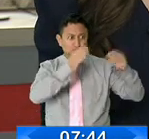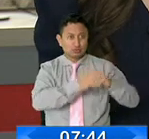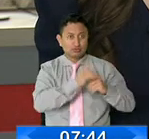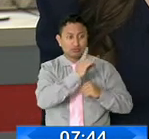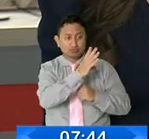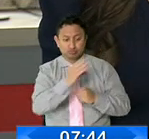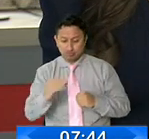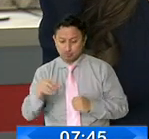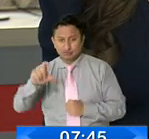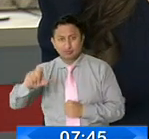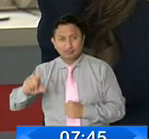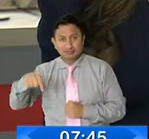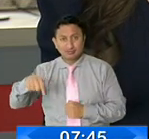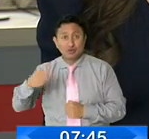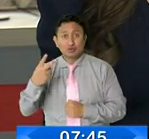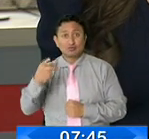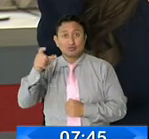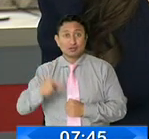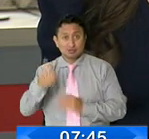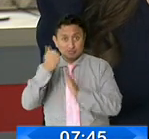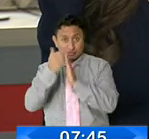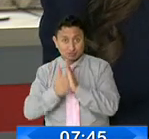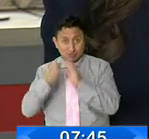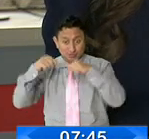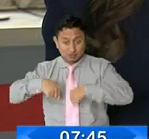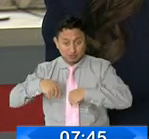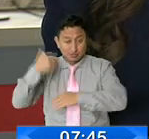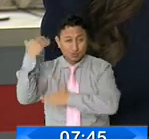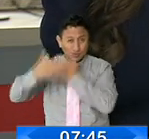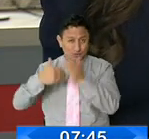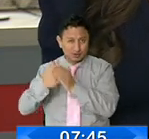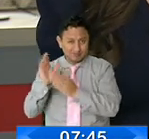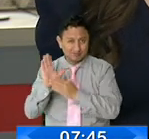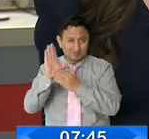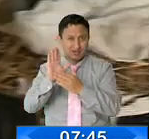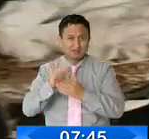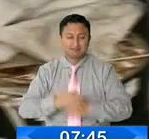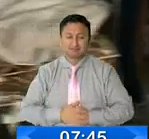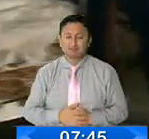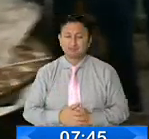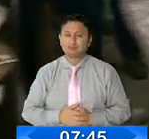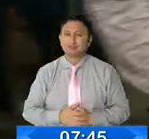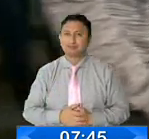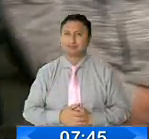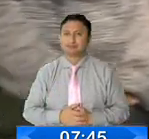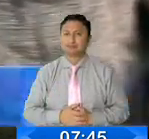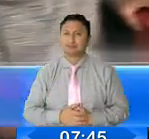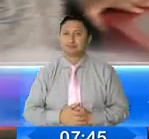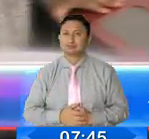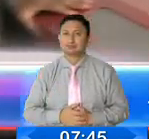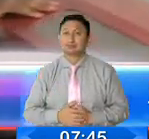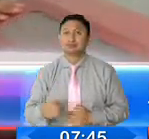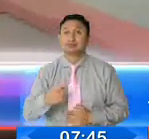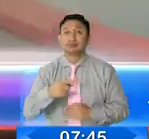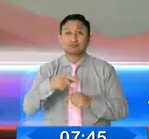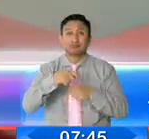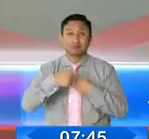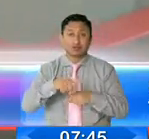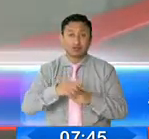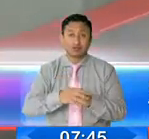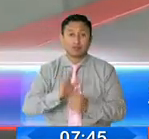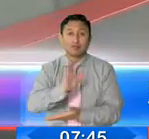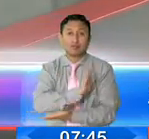elaborados por dos artesanos que buscan revivir la historia y la cultura nacional. En un pequeño taller ubicado en el